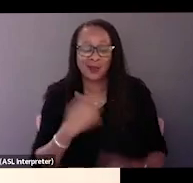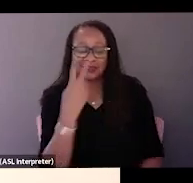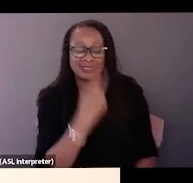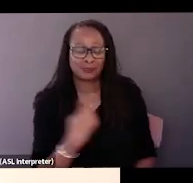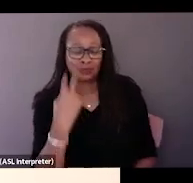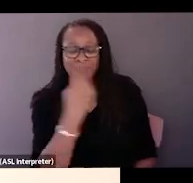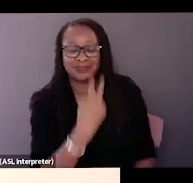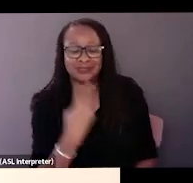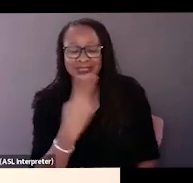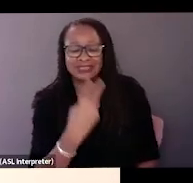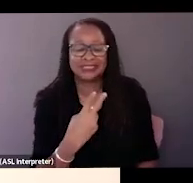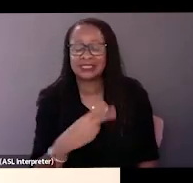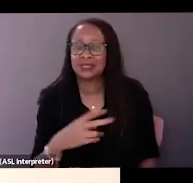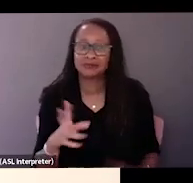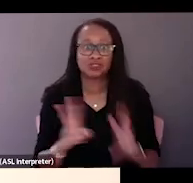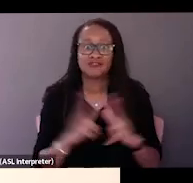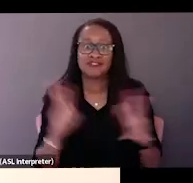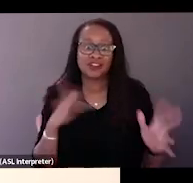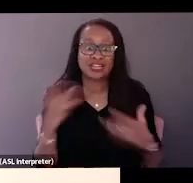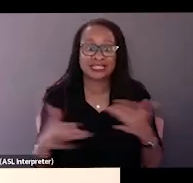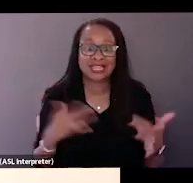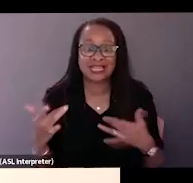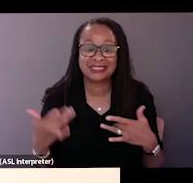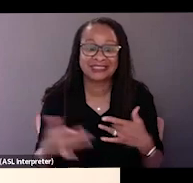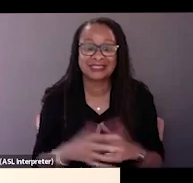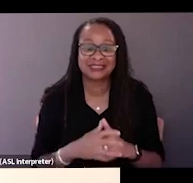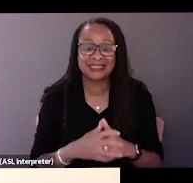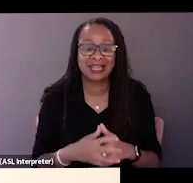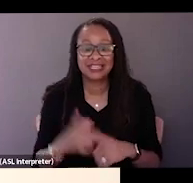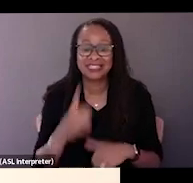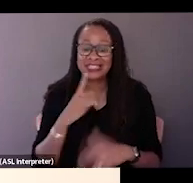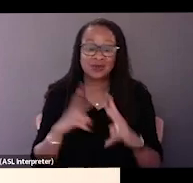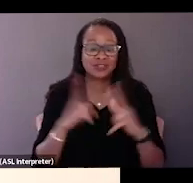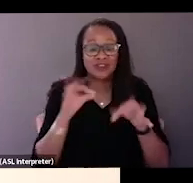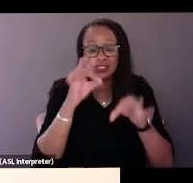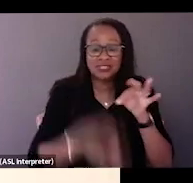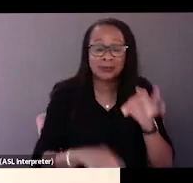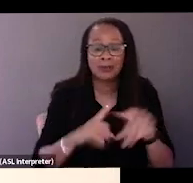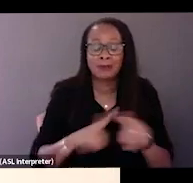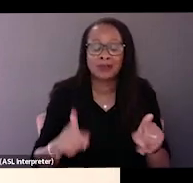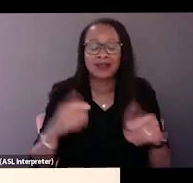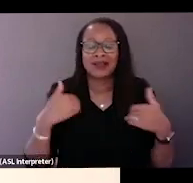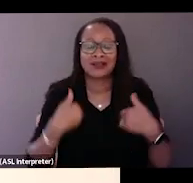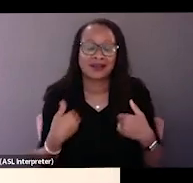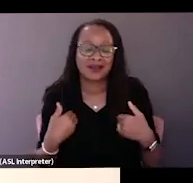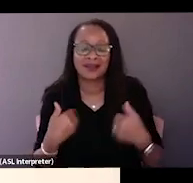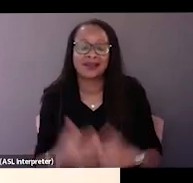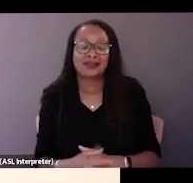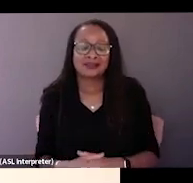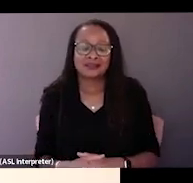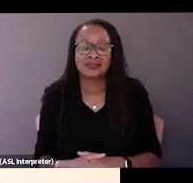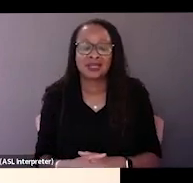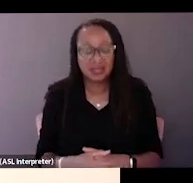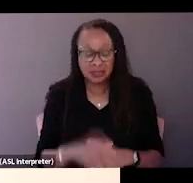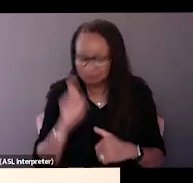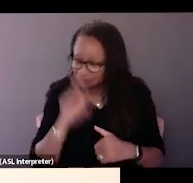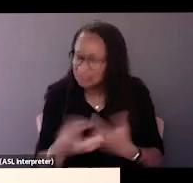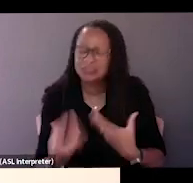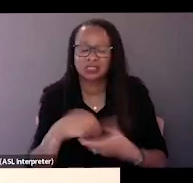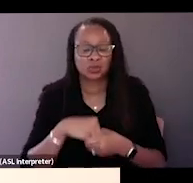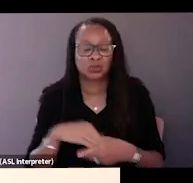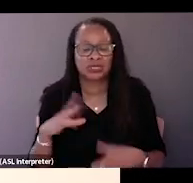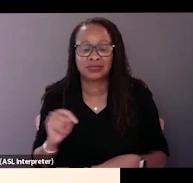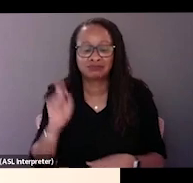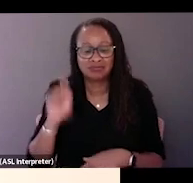esto es algo muy sencillo, pero debe estar ahí, ¿no? Tienes que verte tú en algún momento de la película. Si